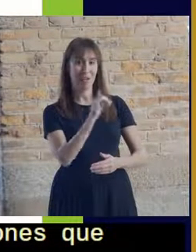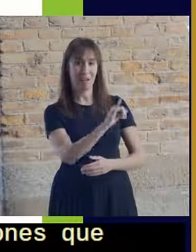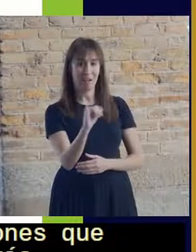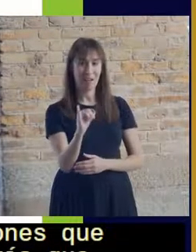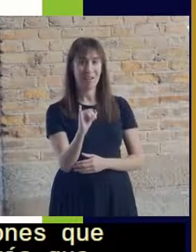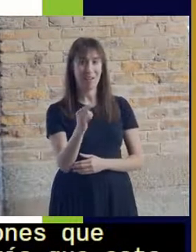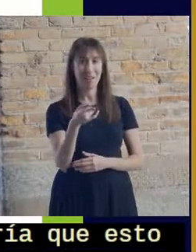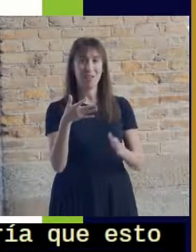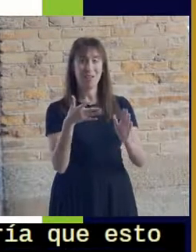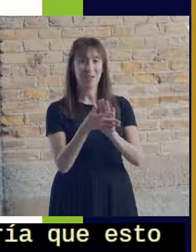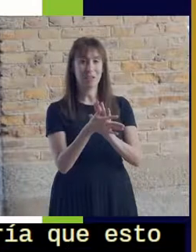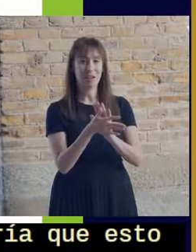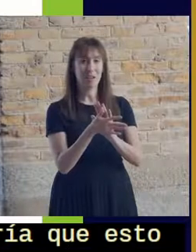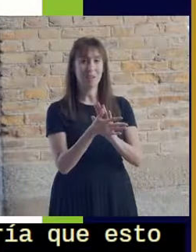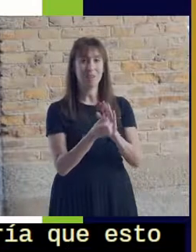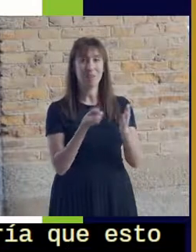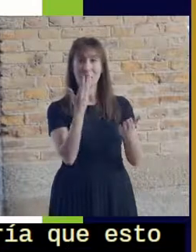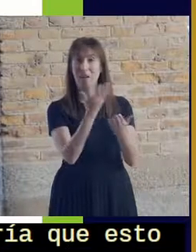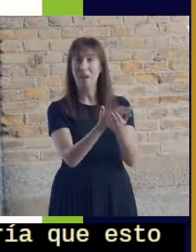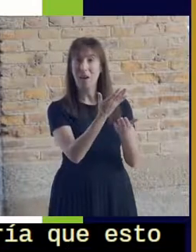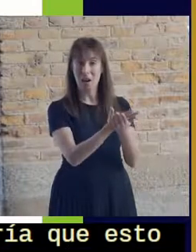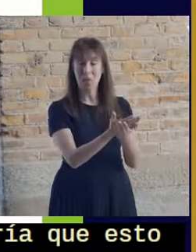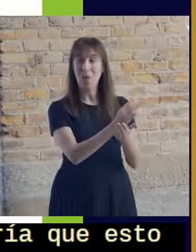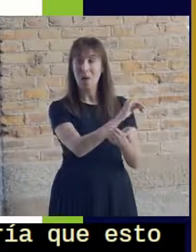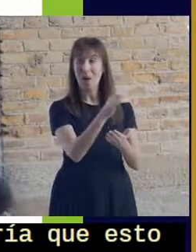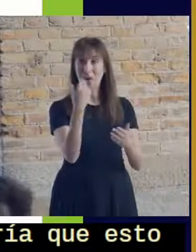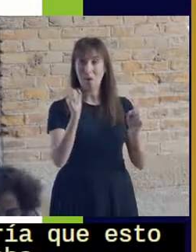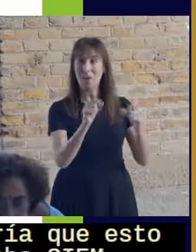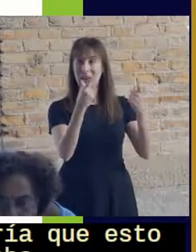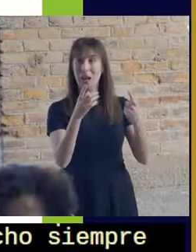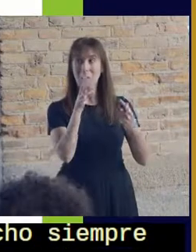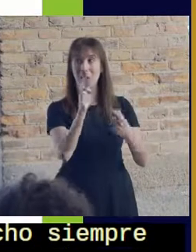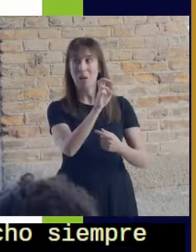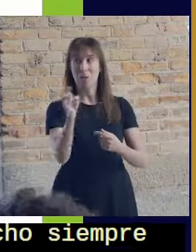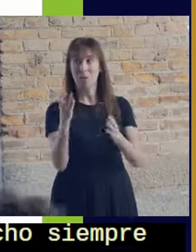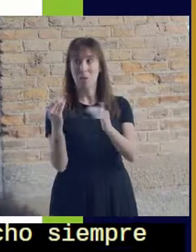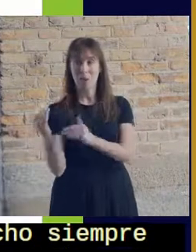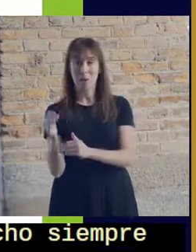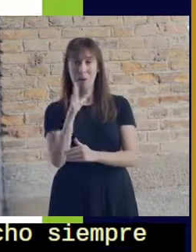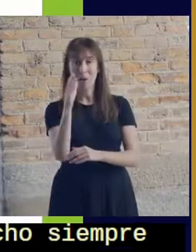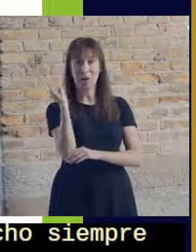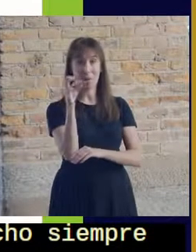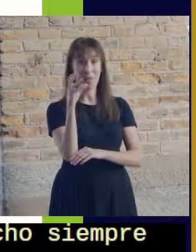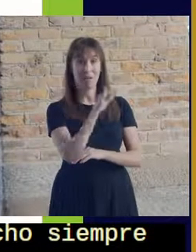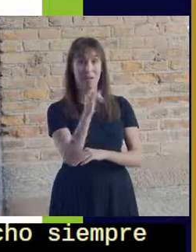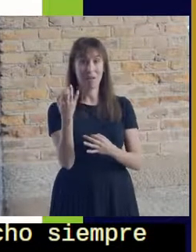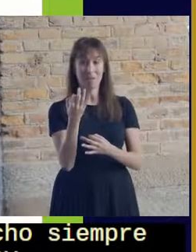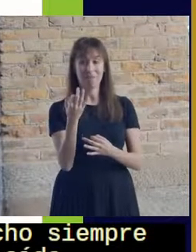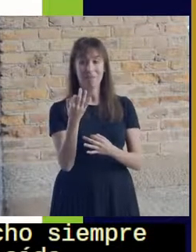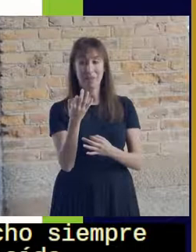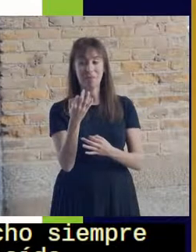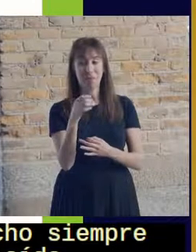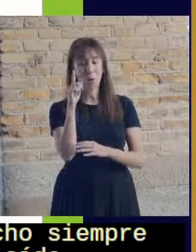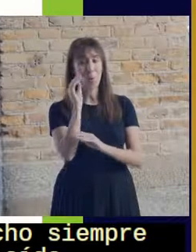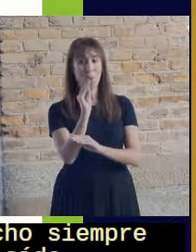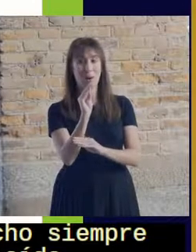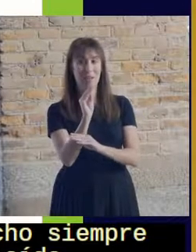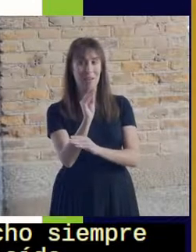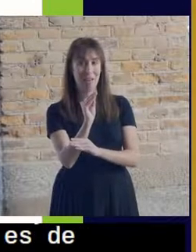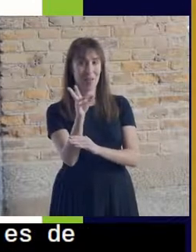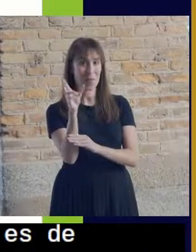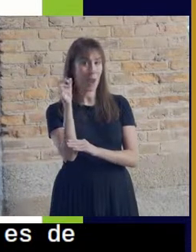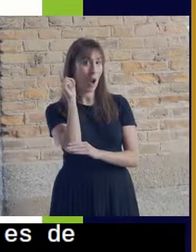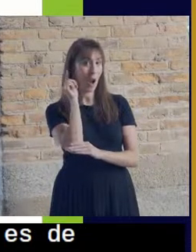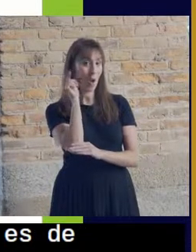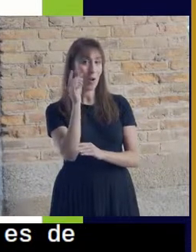diría que esto es declarado porque luego está el no declarado yo aprovecho siempre en cualquier ponencia que tengo es de cuidaros el oído porque el oído